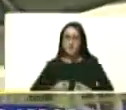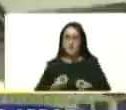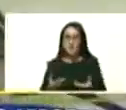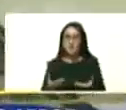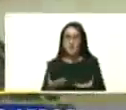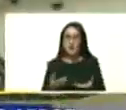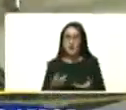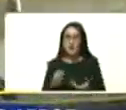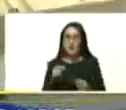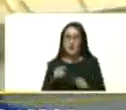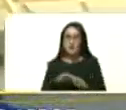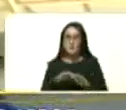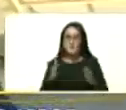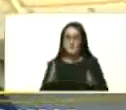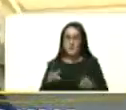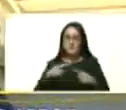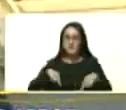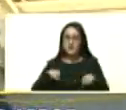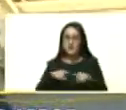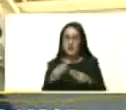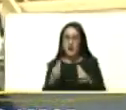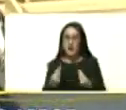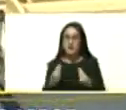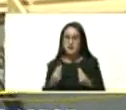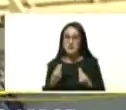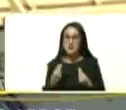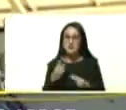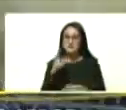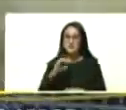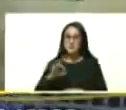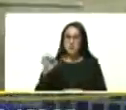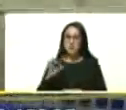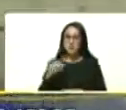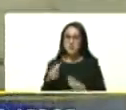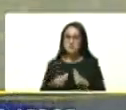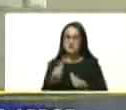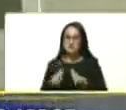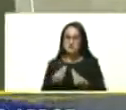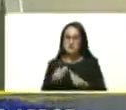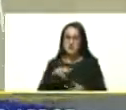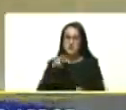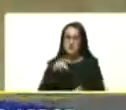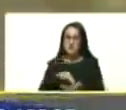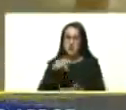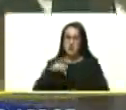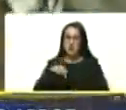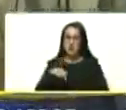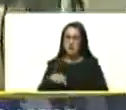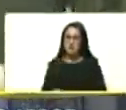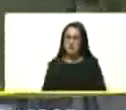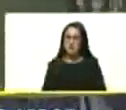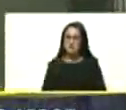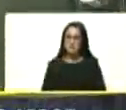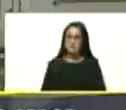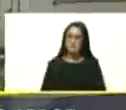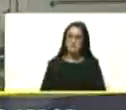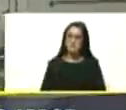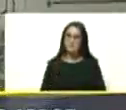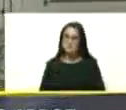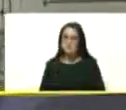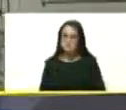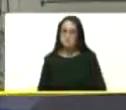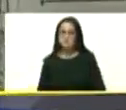cada mesa de venezolano haya un producto de calidad 100% elaboración nacional. En Consorcio Grano Alto